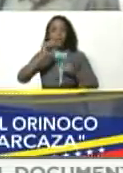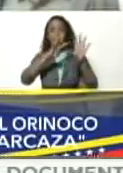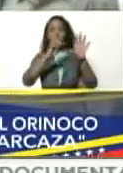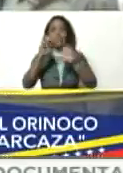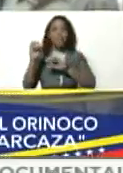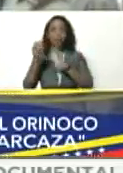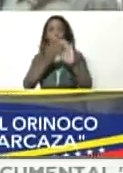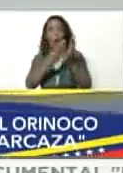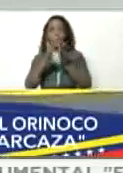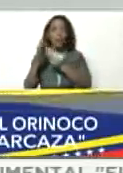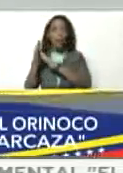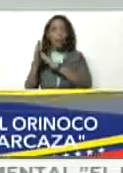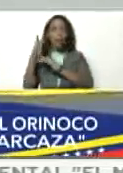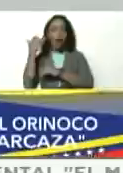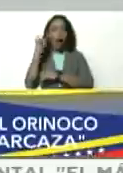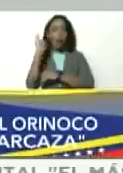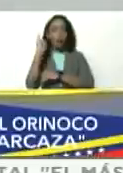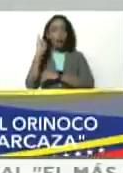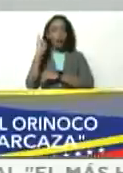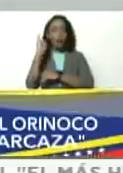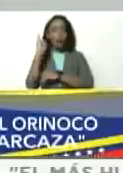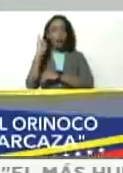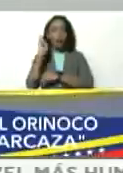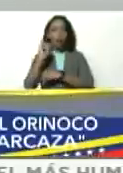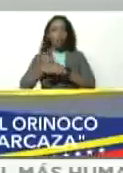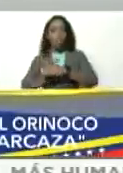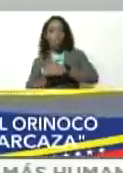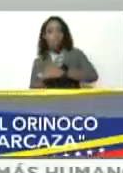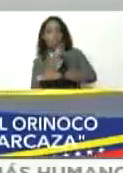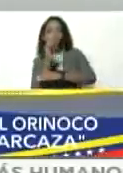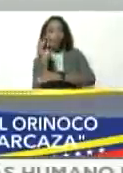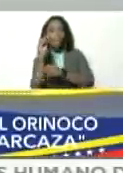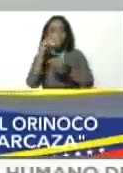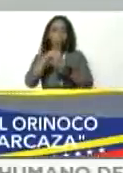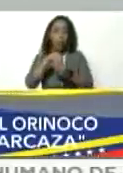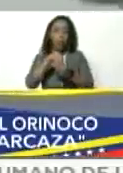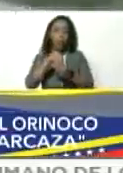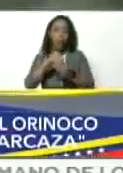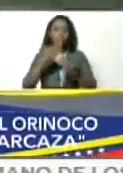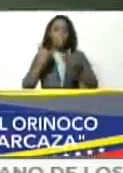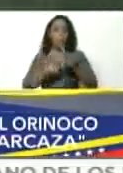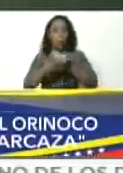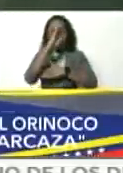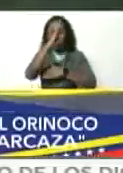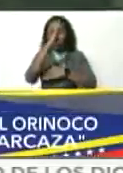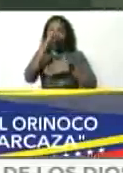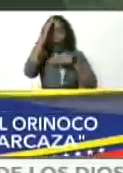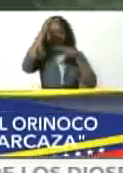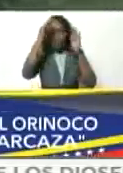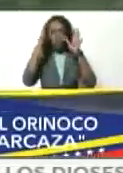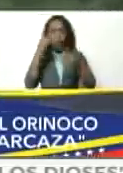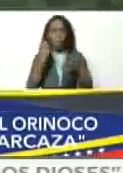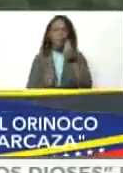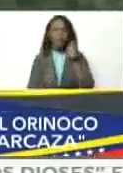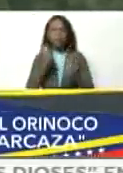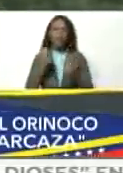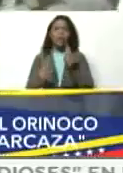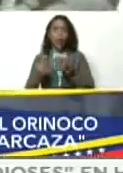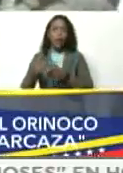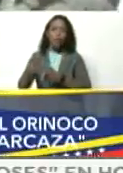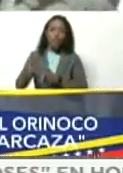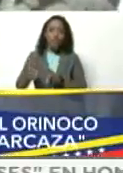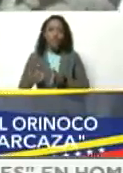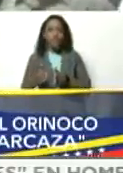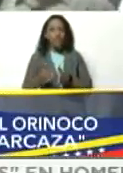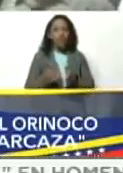900 comunidades que se encuentran selva adentro. Vamos a atender a nuestros pacientes con la ruta